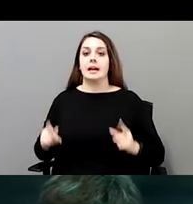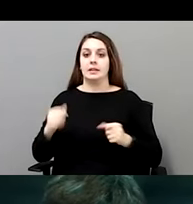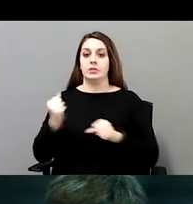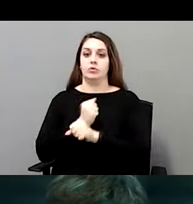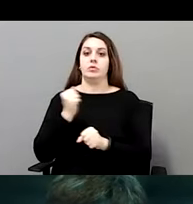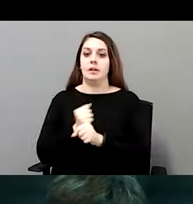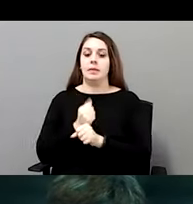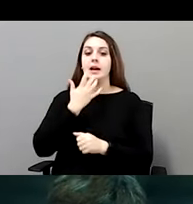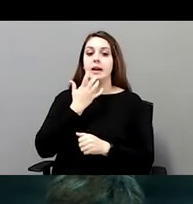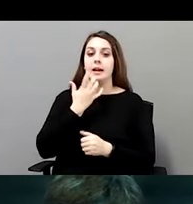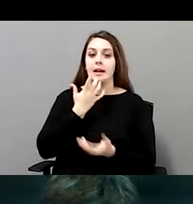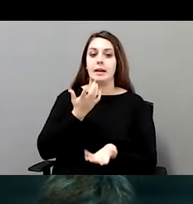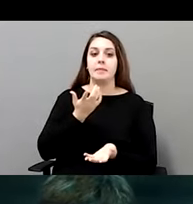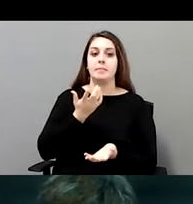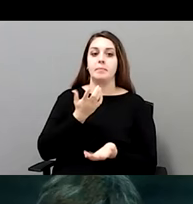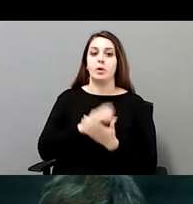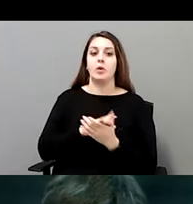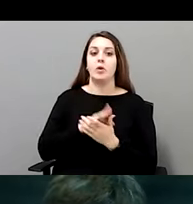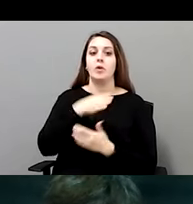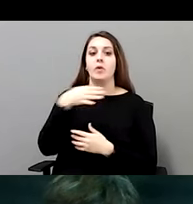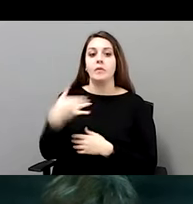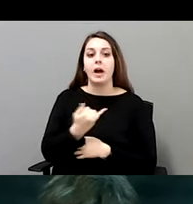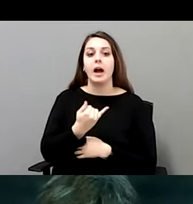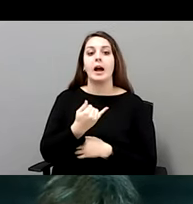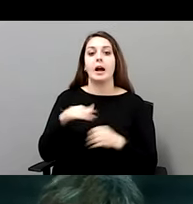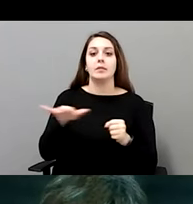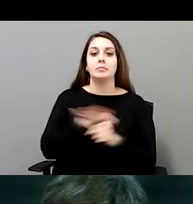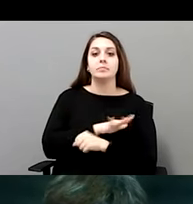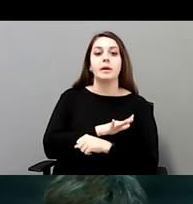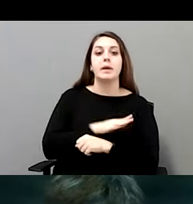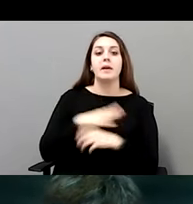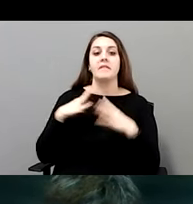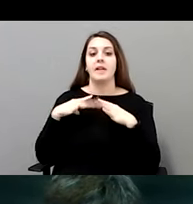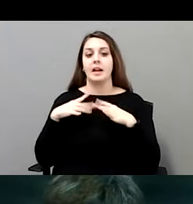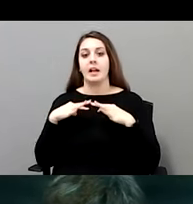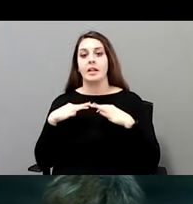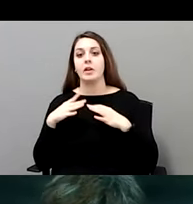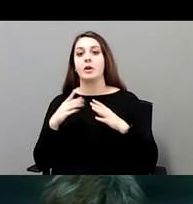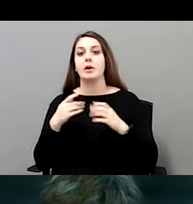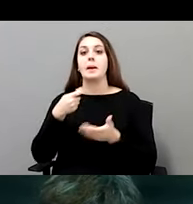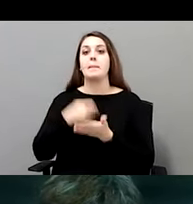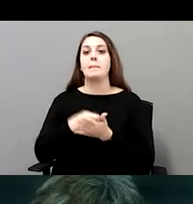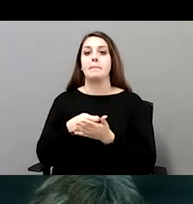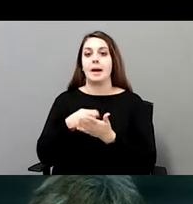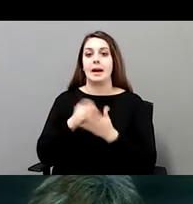laborales. Por ejemplo, cubrir bajas, vacaciones, pagas extraordinarias y las gestiones